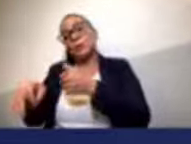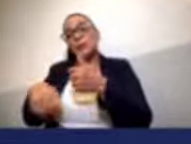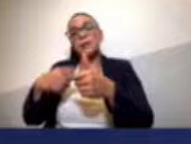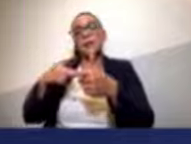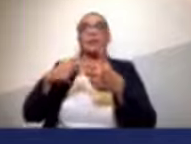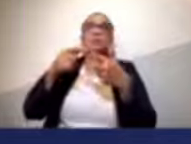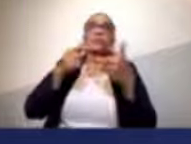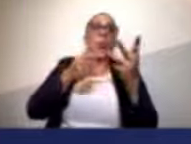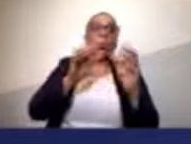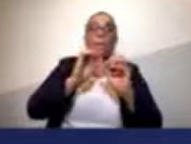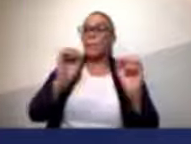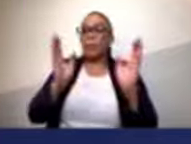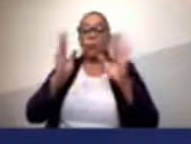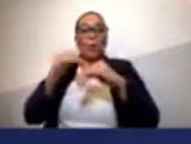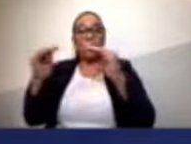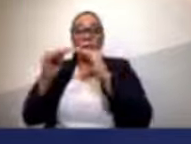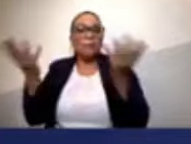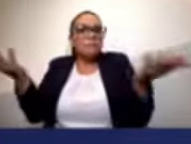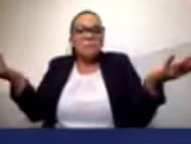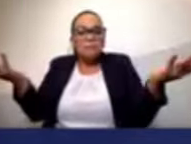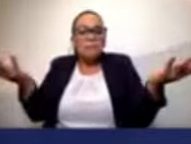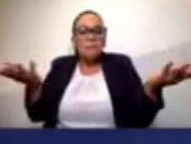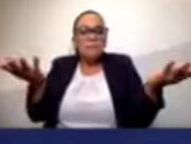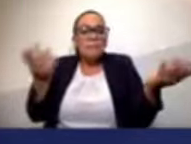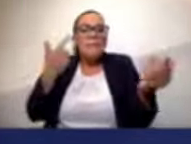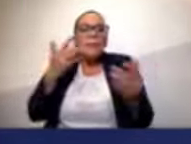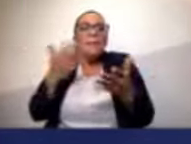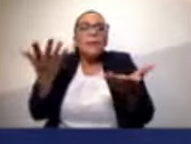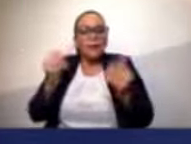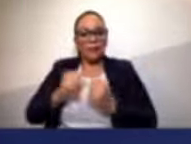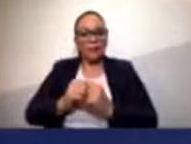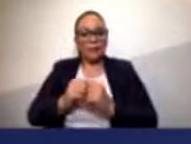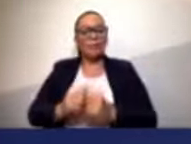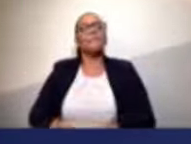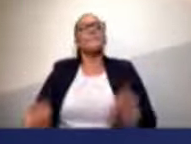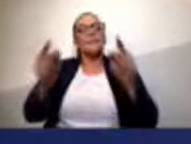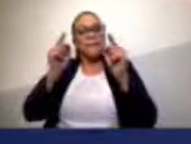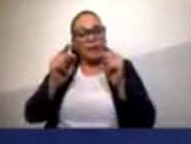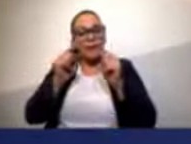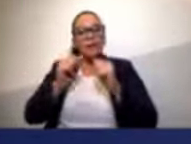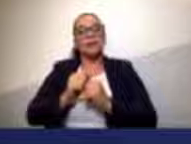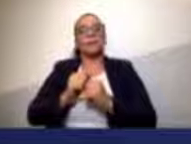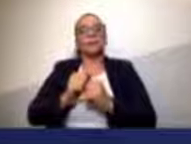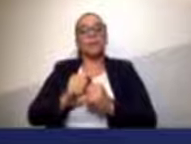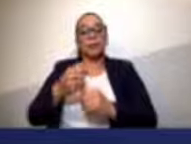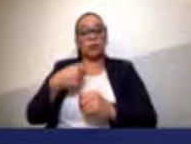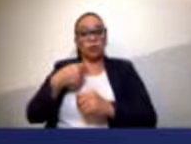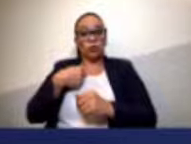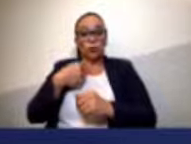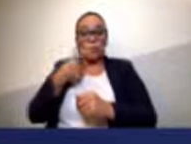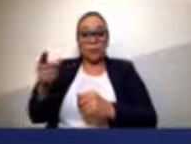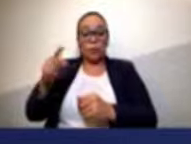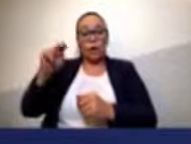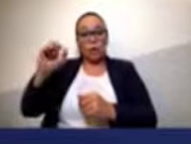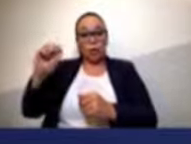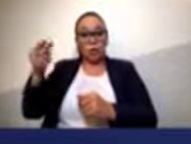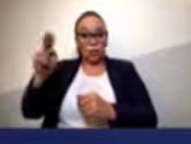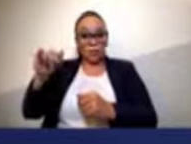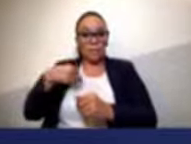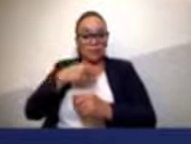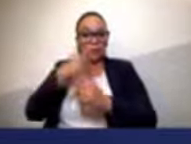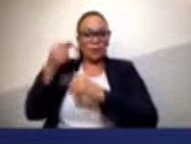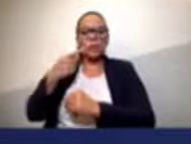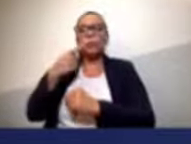tiene sentido. Y entonces ahí es donde yo le digo a don Nogui que es función de